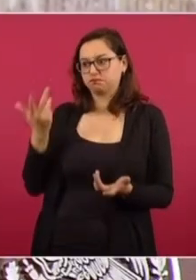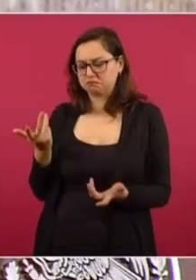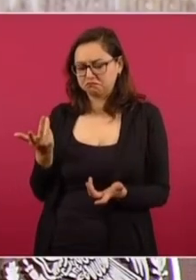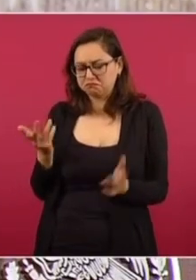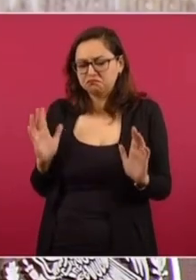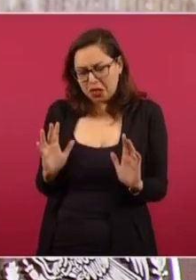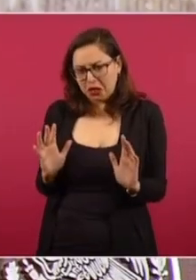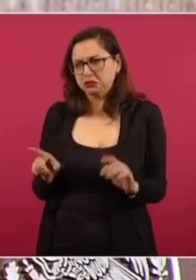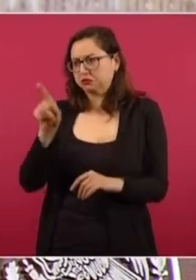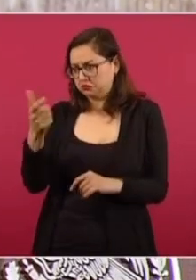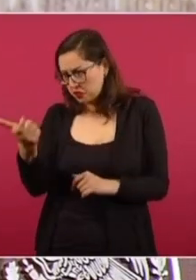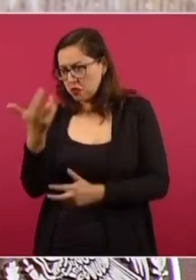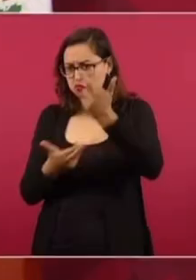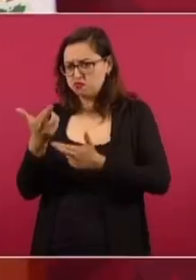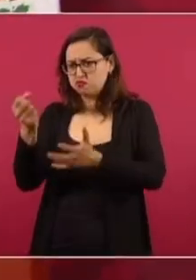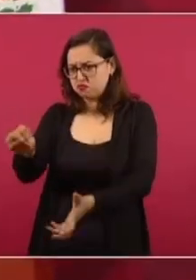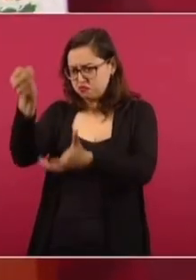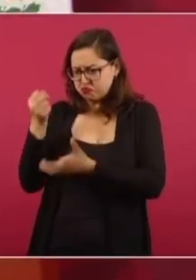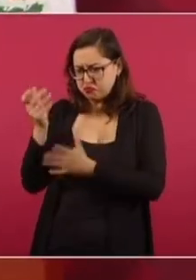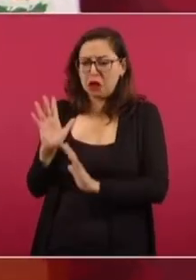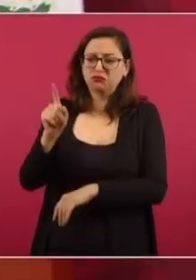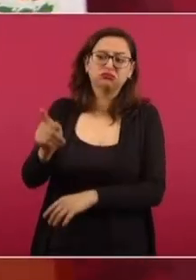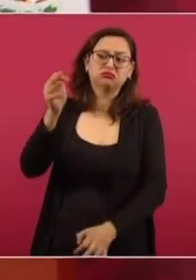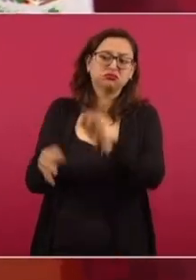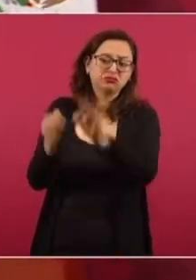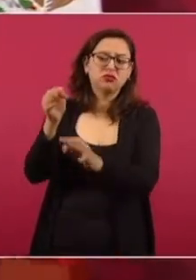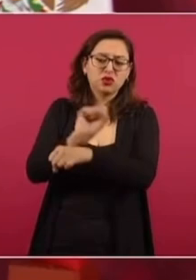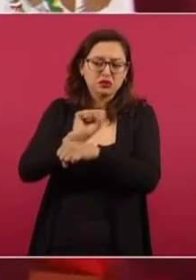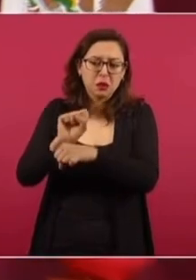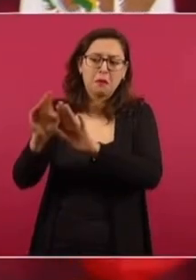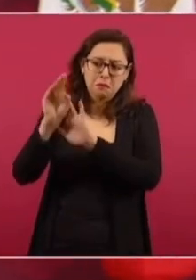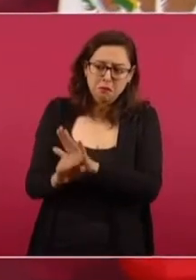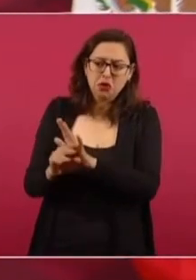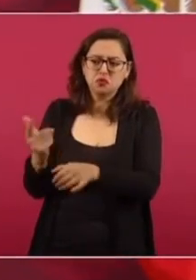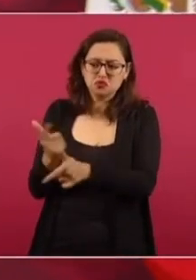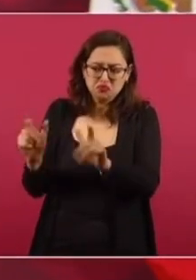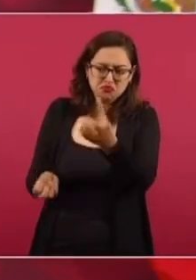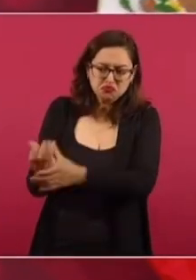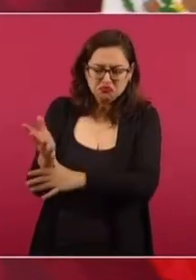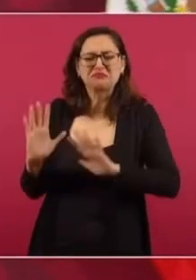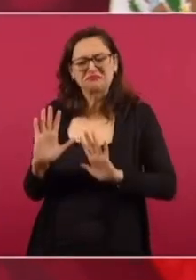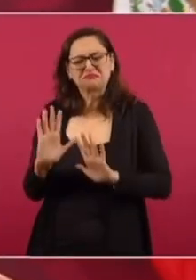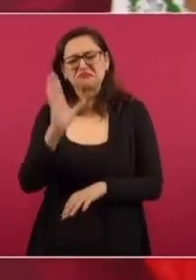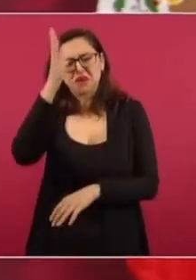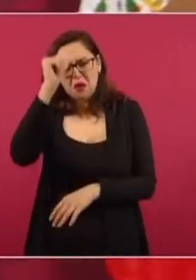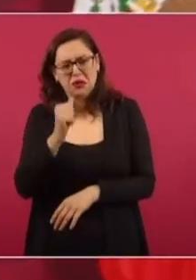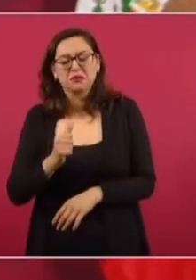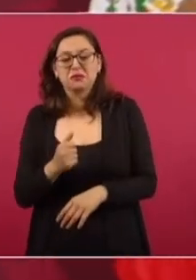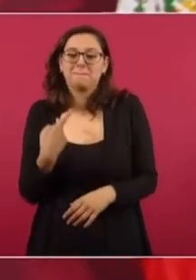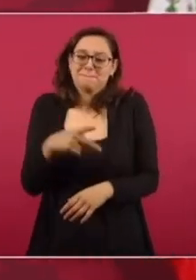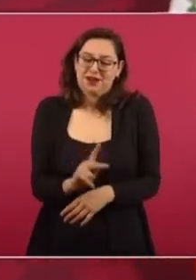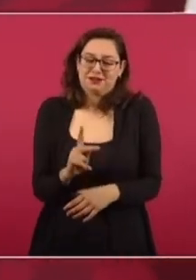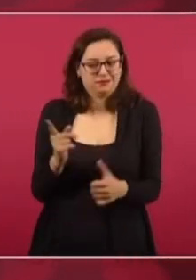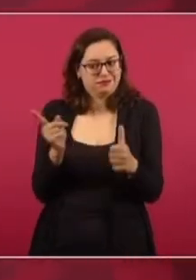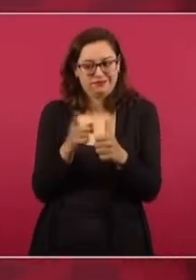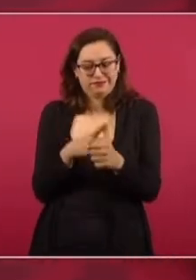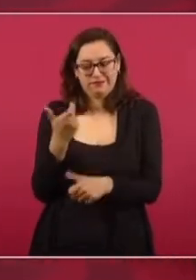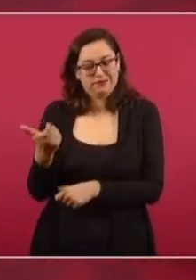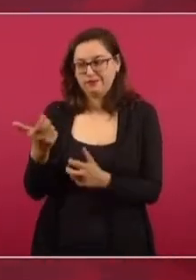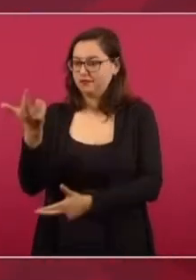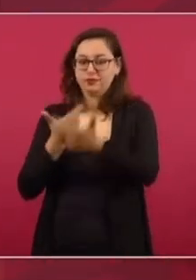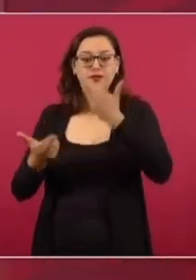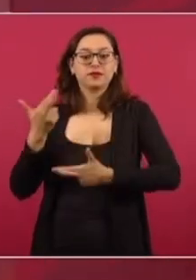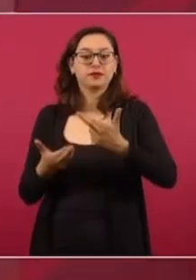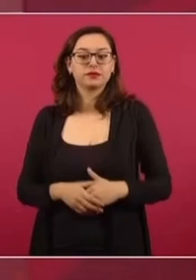repara el daño, se den facilidades, pero que se devuelva el dinero. Porque antes robaban